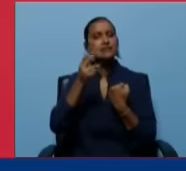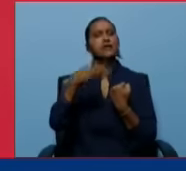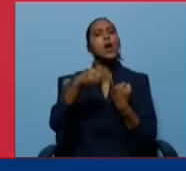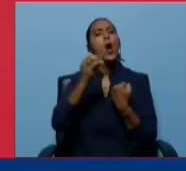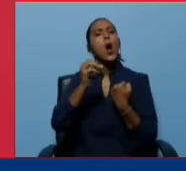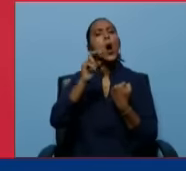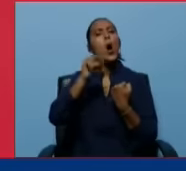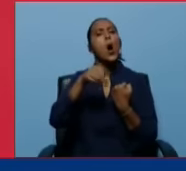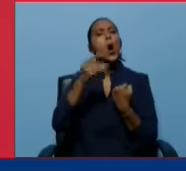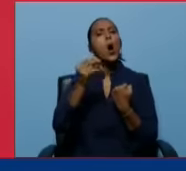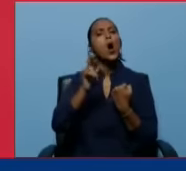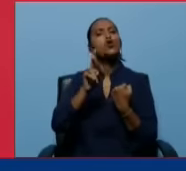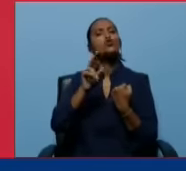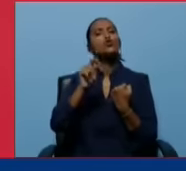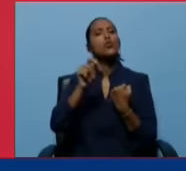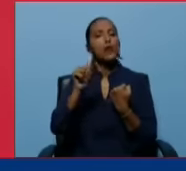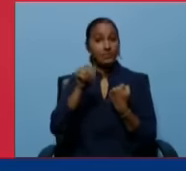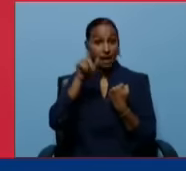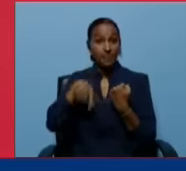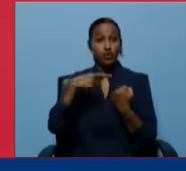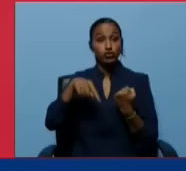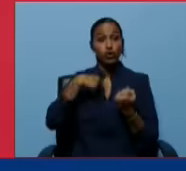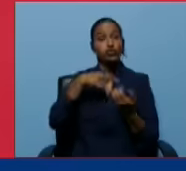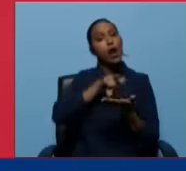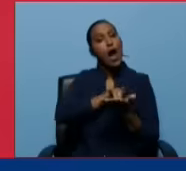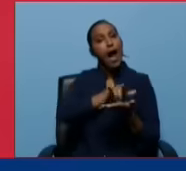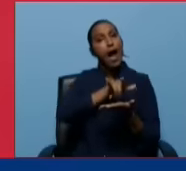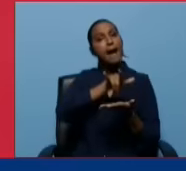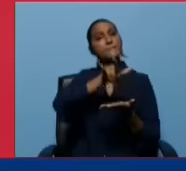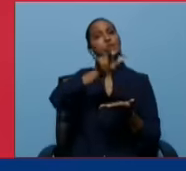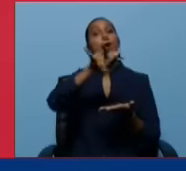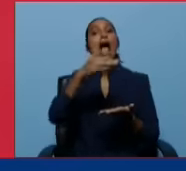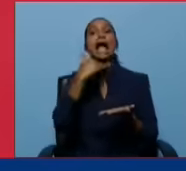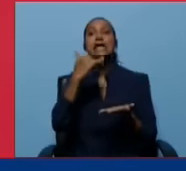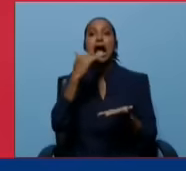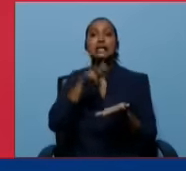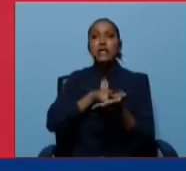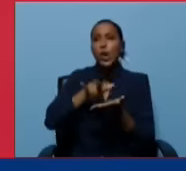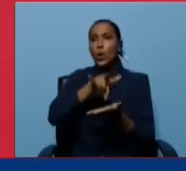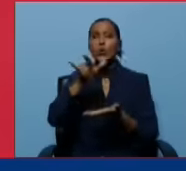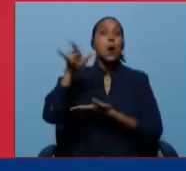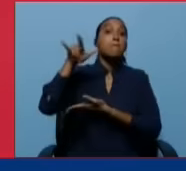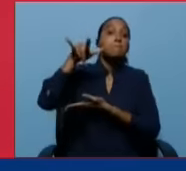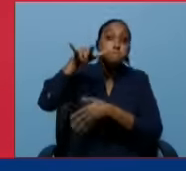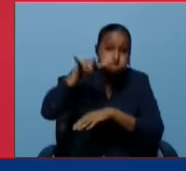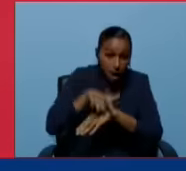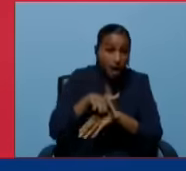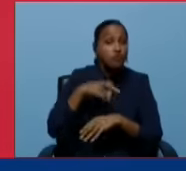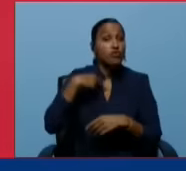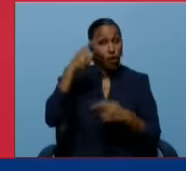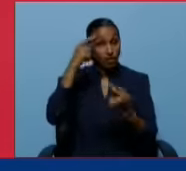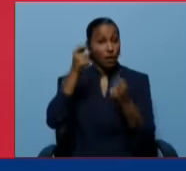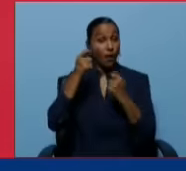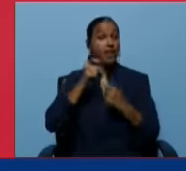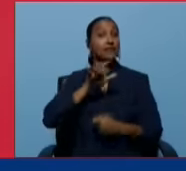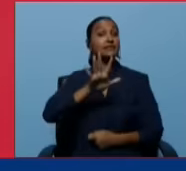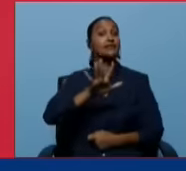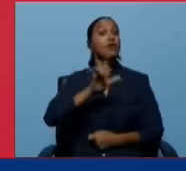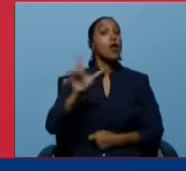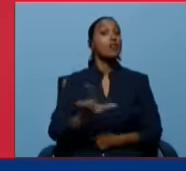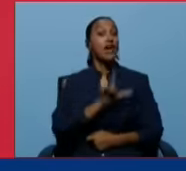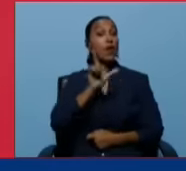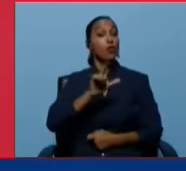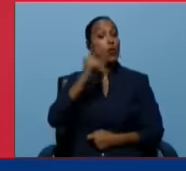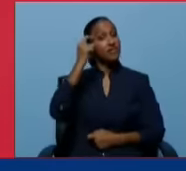en un avión y casi nos tumban el avión. ¿Ustedes se acuerdan? Era 5 de julio, lo recuerdo porque era el día patrio en Venezuela.